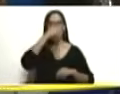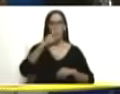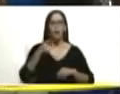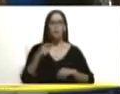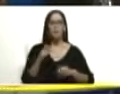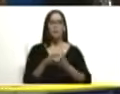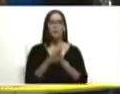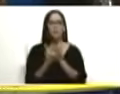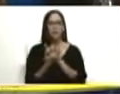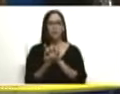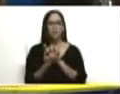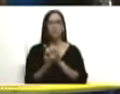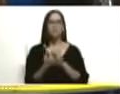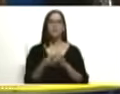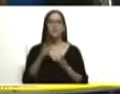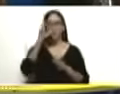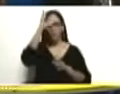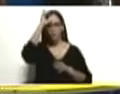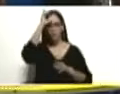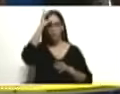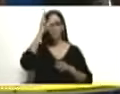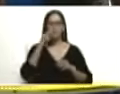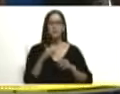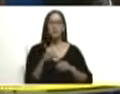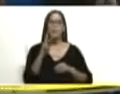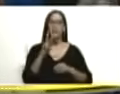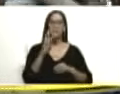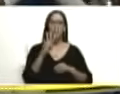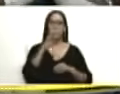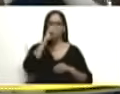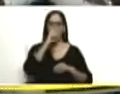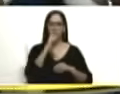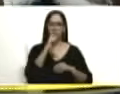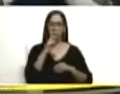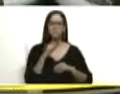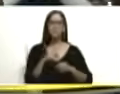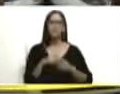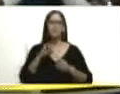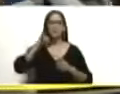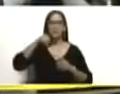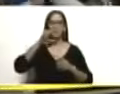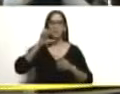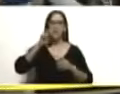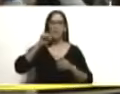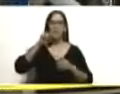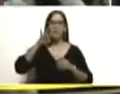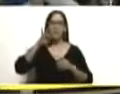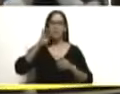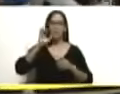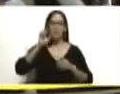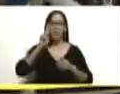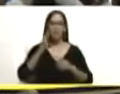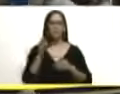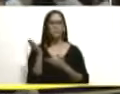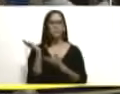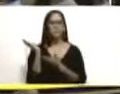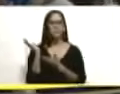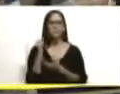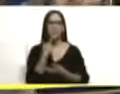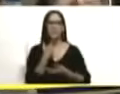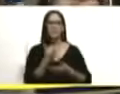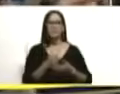barrios del estado Falcón, de 24 años, Jennifer Garbet. Jennifer, ¿qué me dice?